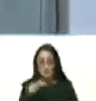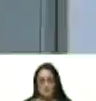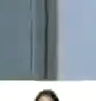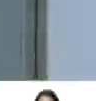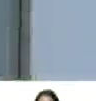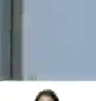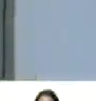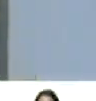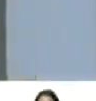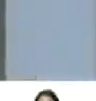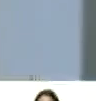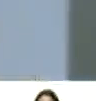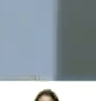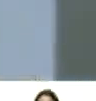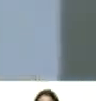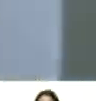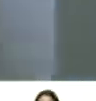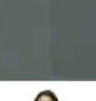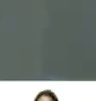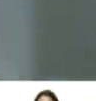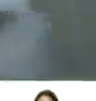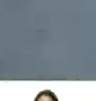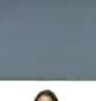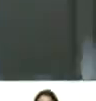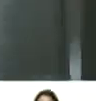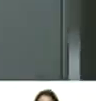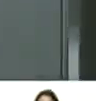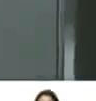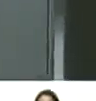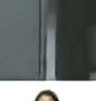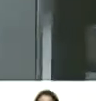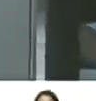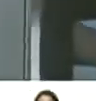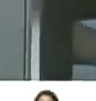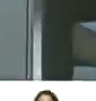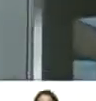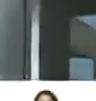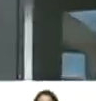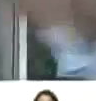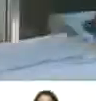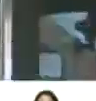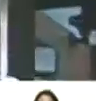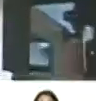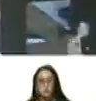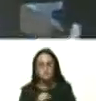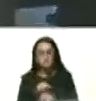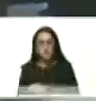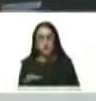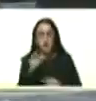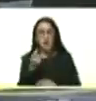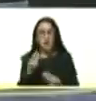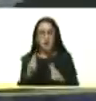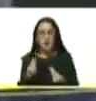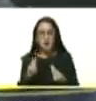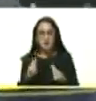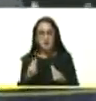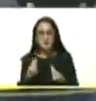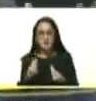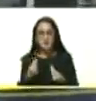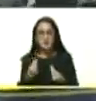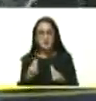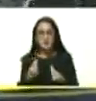hombres y mujeres, más de 1.000 campesinos, que estamos día a día labrando la tierra para llevar este arroz de calidad, este arroz